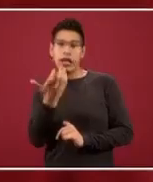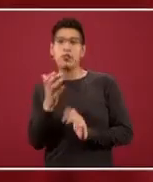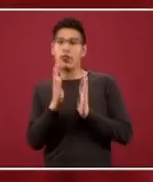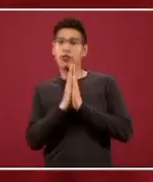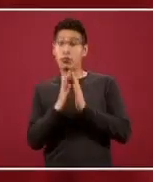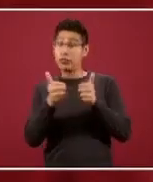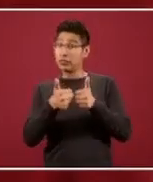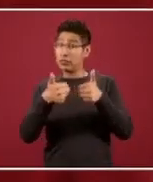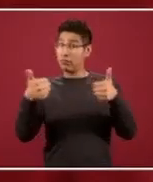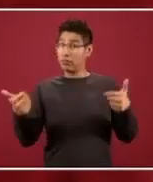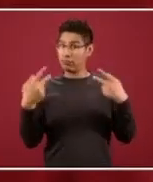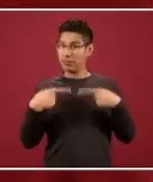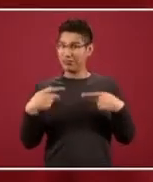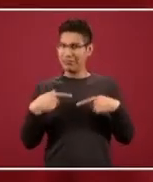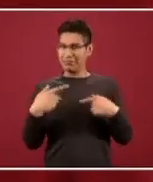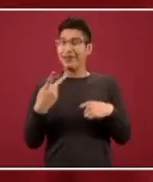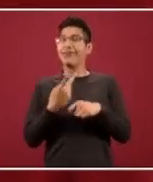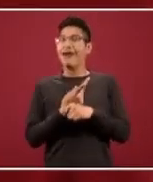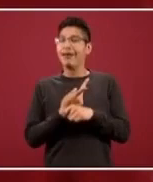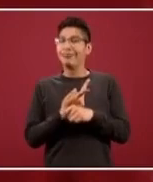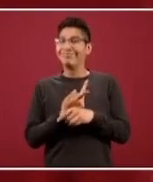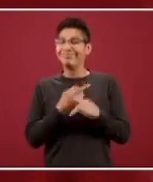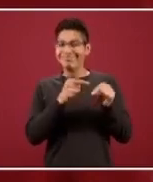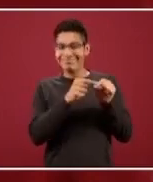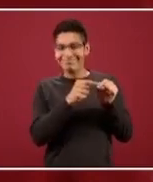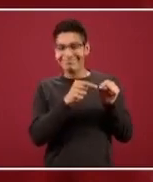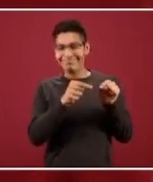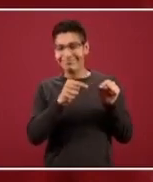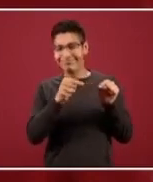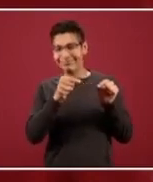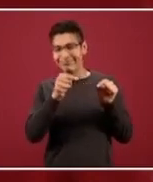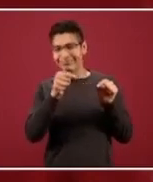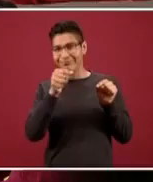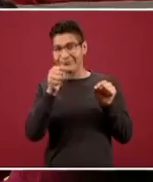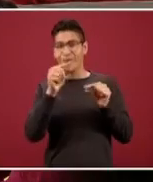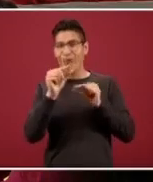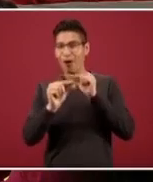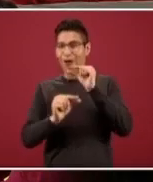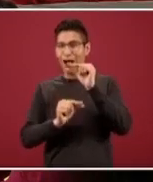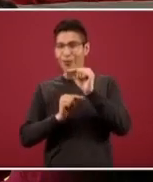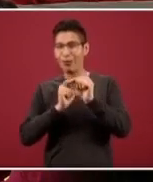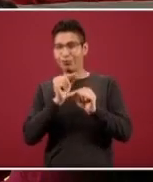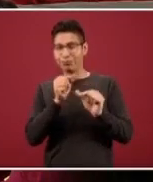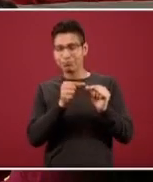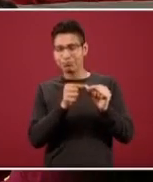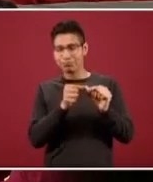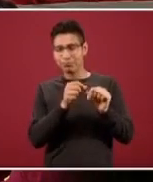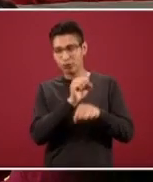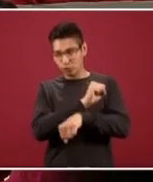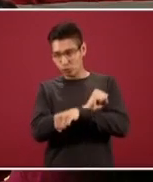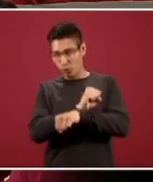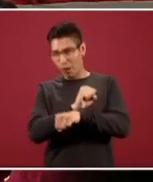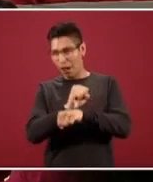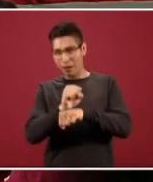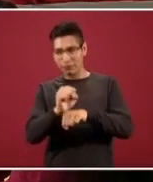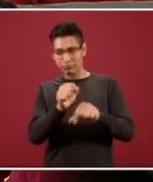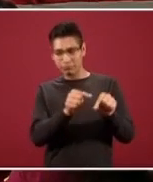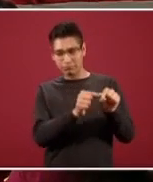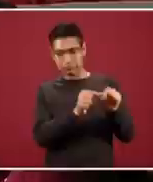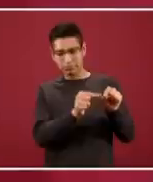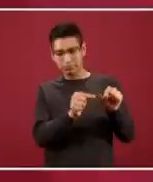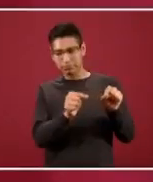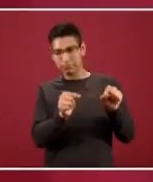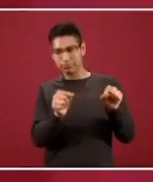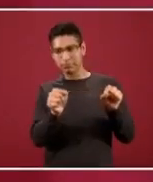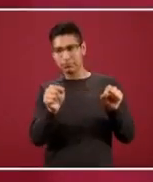curva para que sea un crecimiento poco a poco, plano, la curva lo menos pronunciada